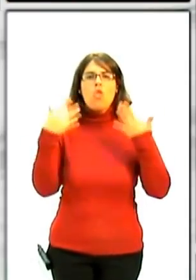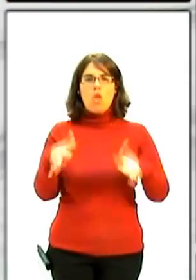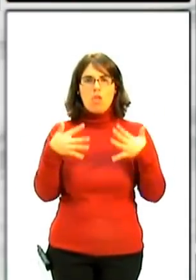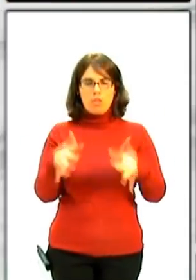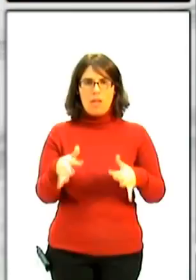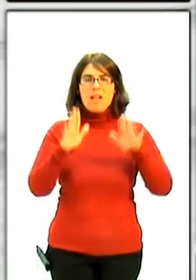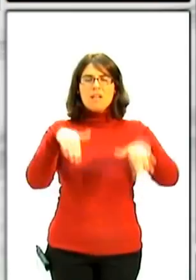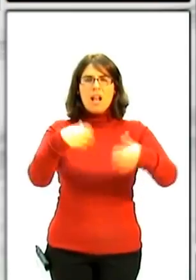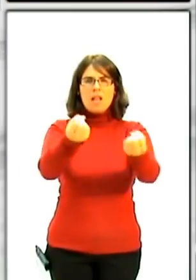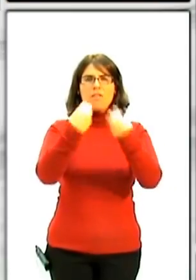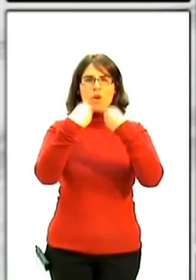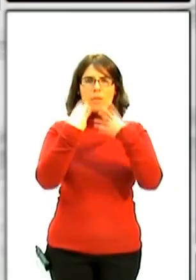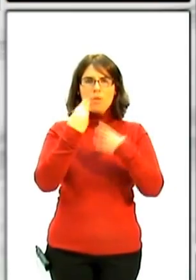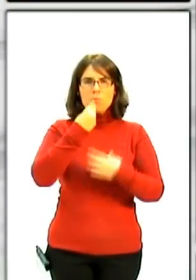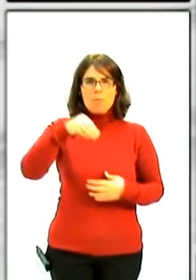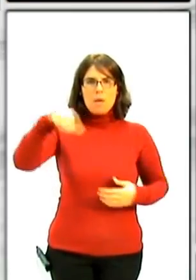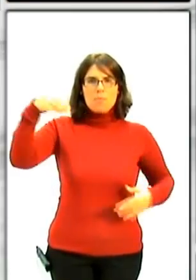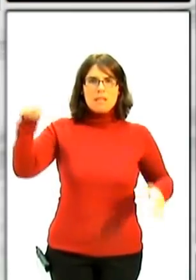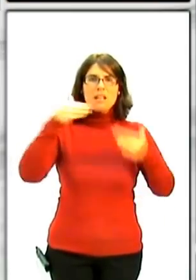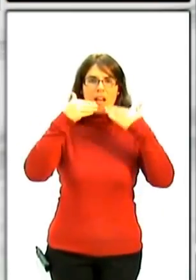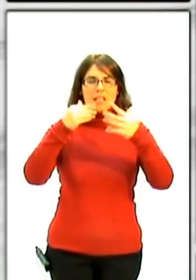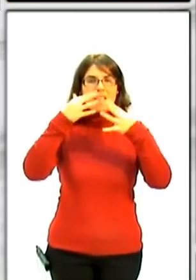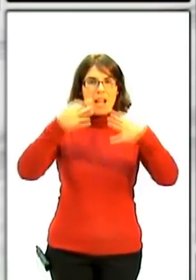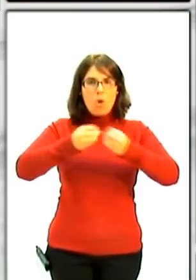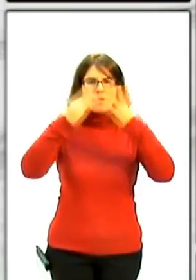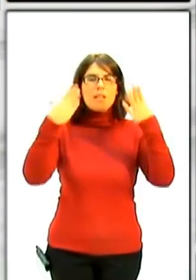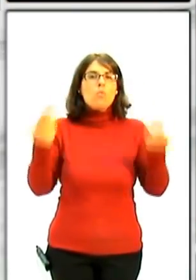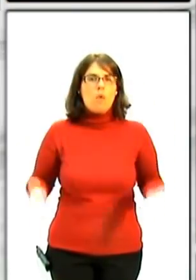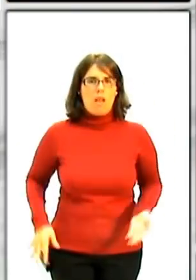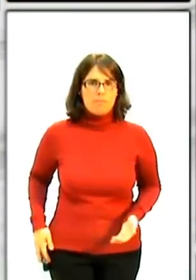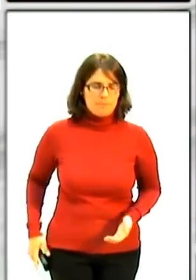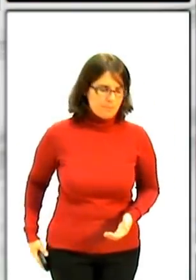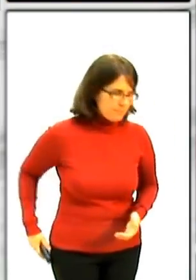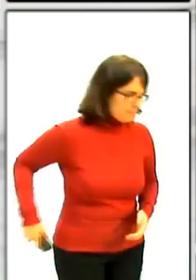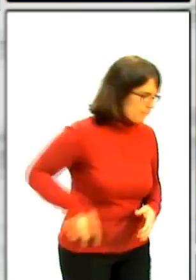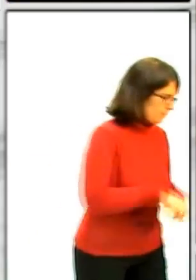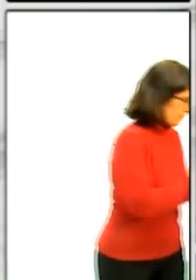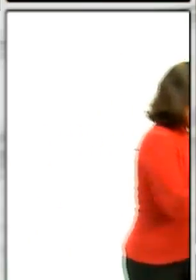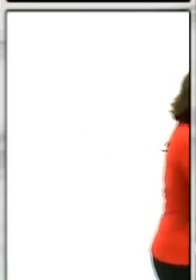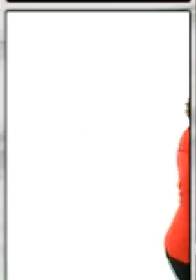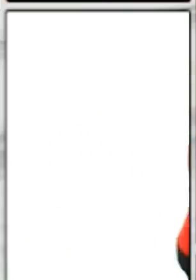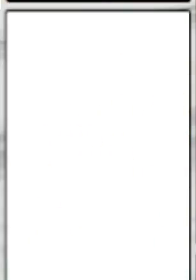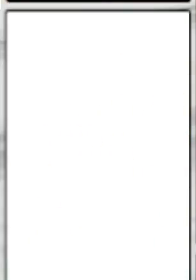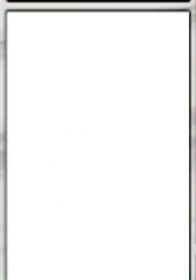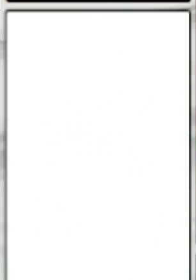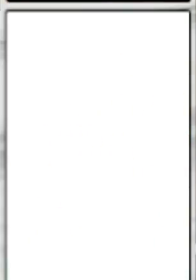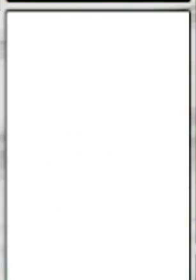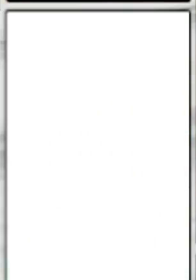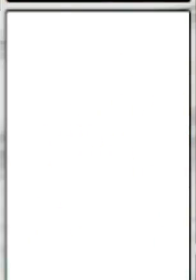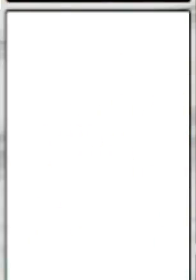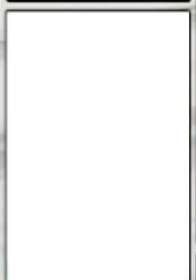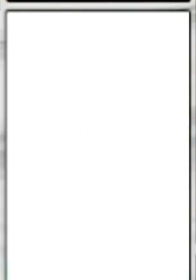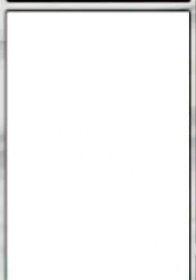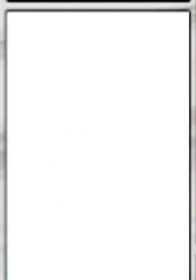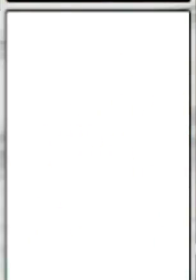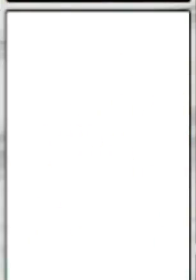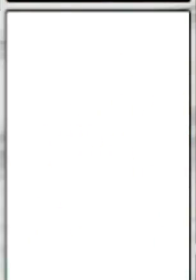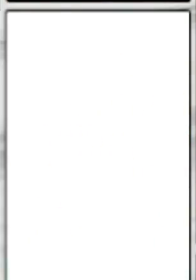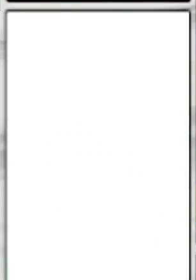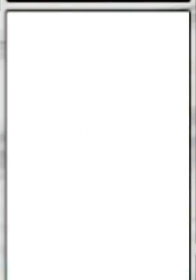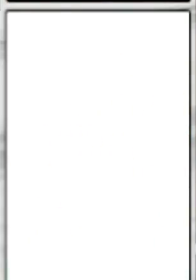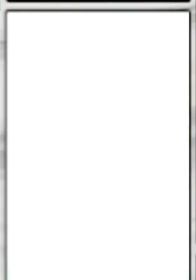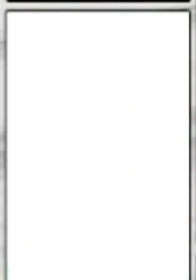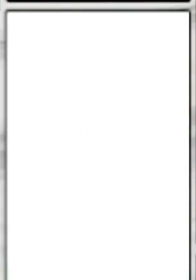¿a qué información de más puede disponer gracias a una realidad aumentada? Vale, pues partamos de una base, y